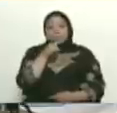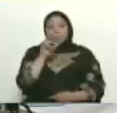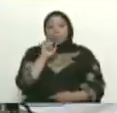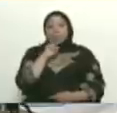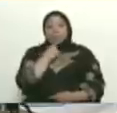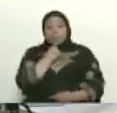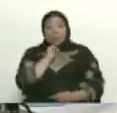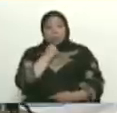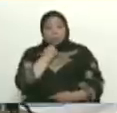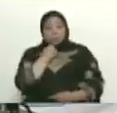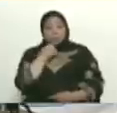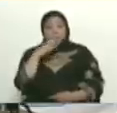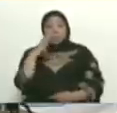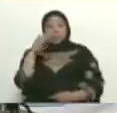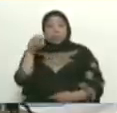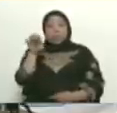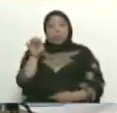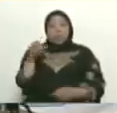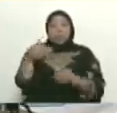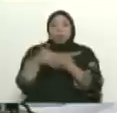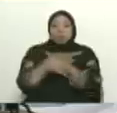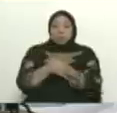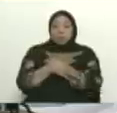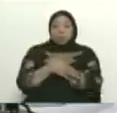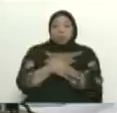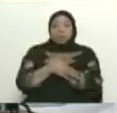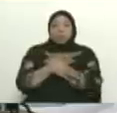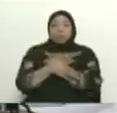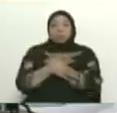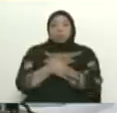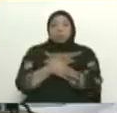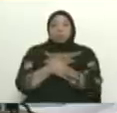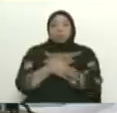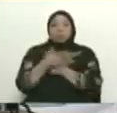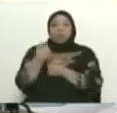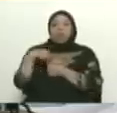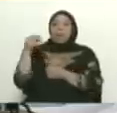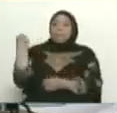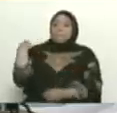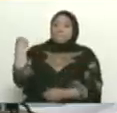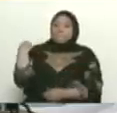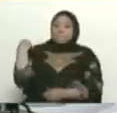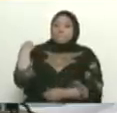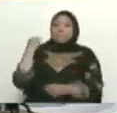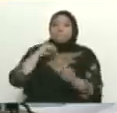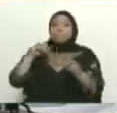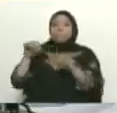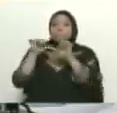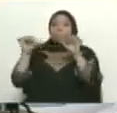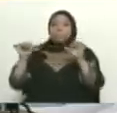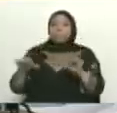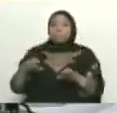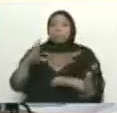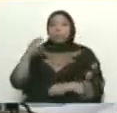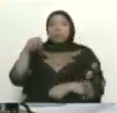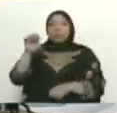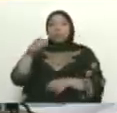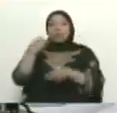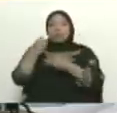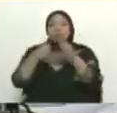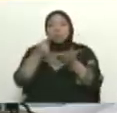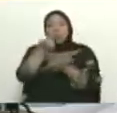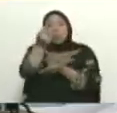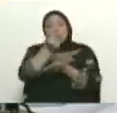secreto al Consejo Nacional Electoral para pedir que con el sistema electoral que diseñó,